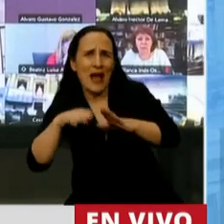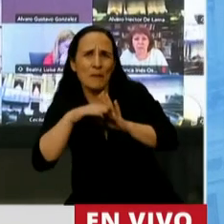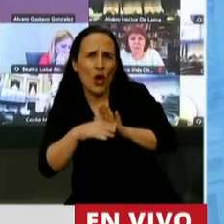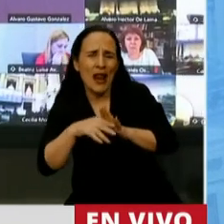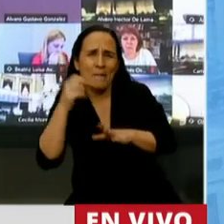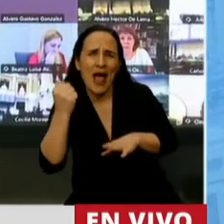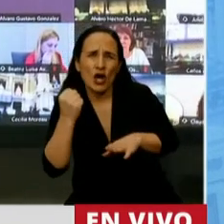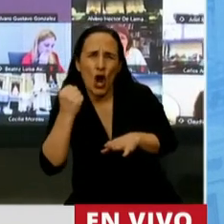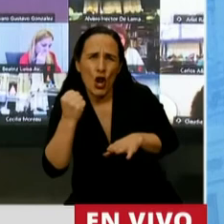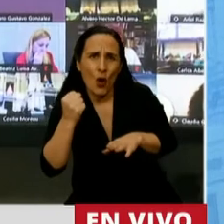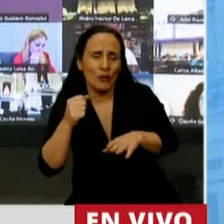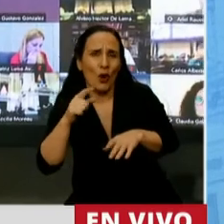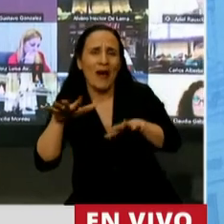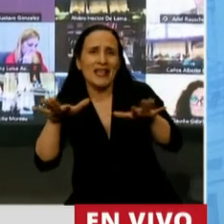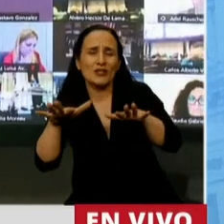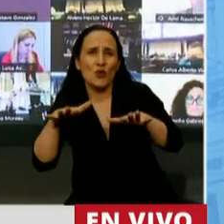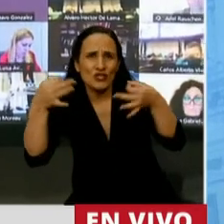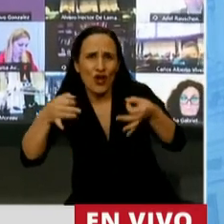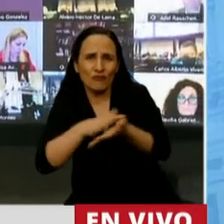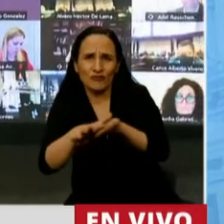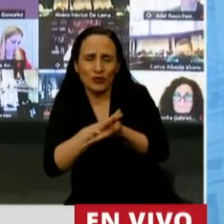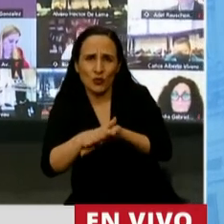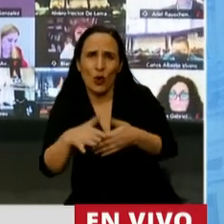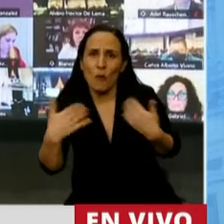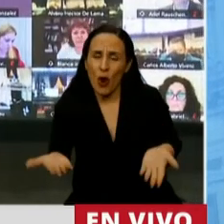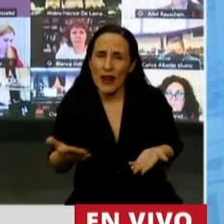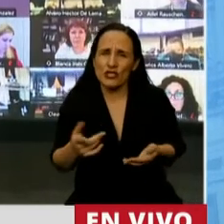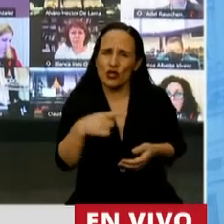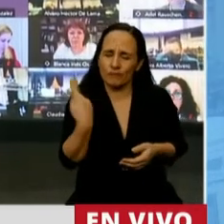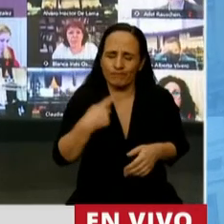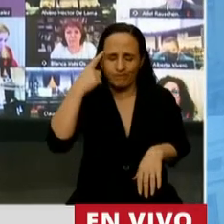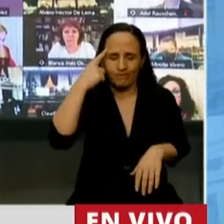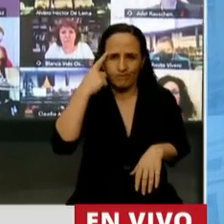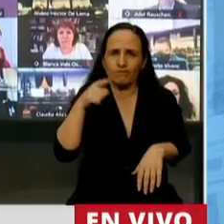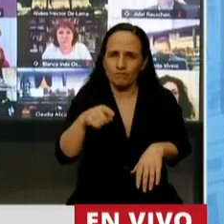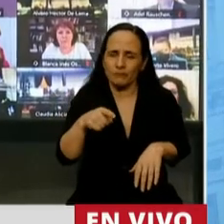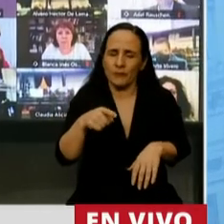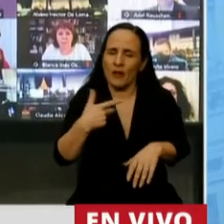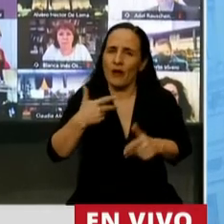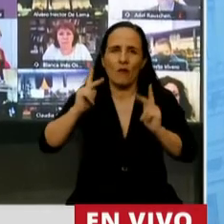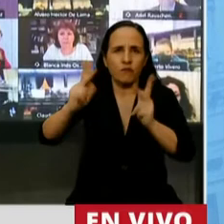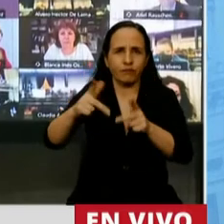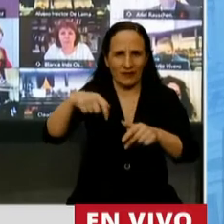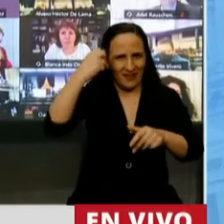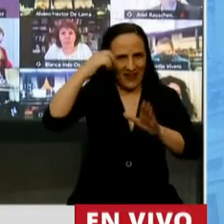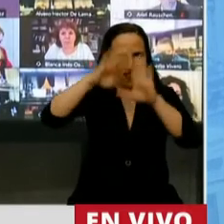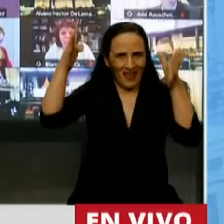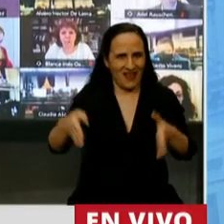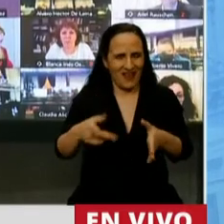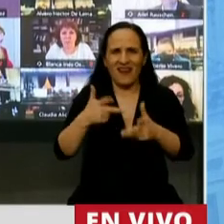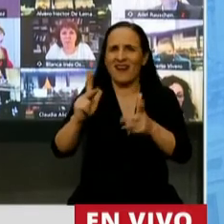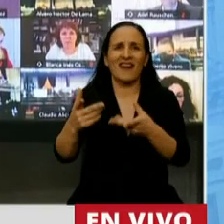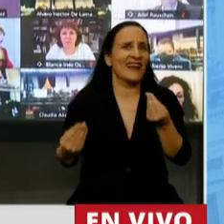para resolver la actual situación. Por eso, presidente, nosotros venimos a decir a este recinto